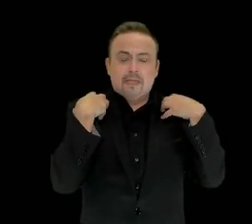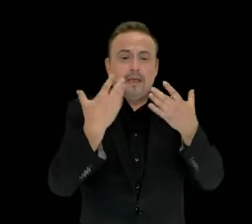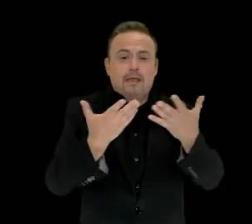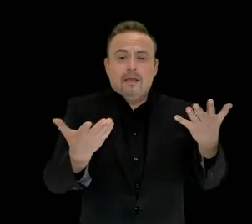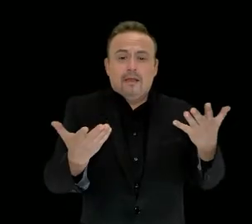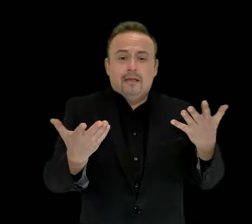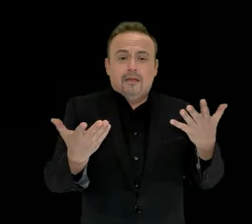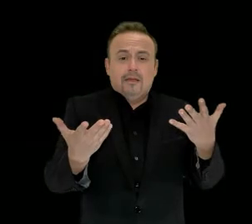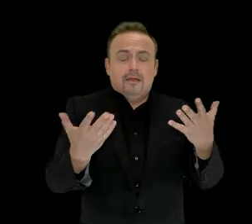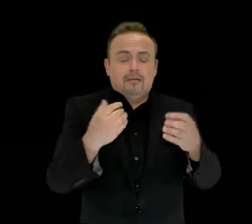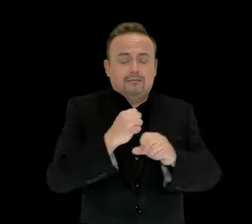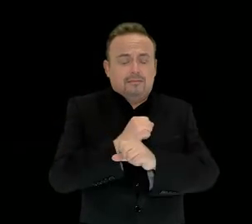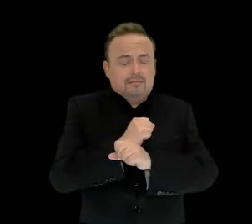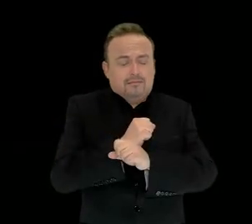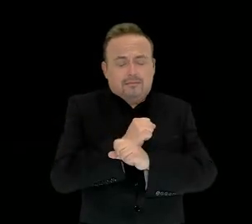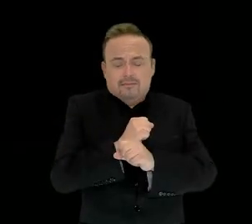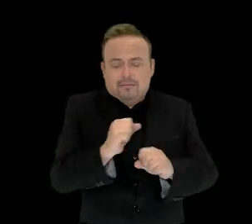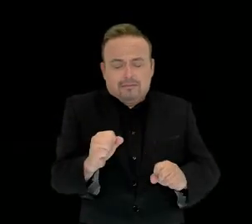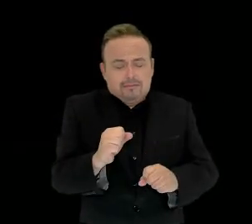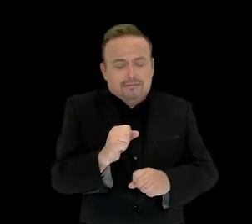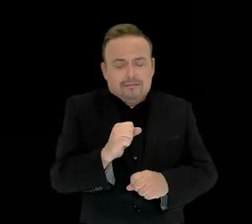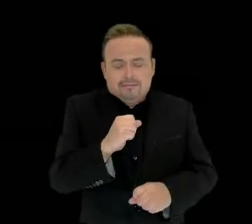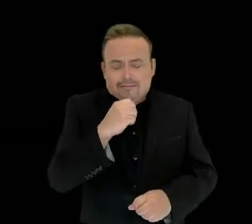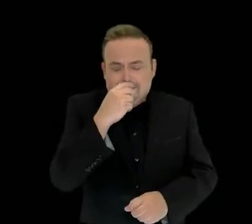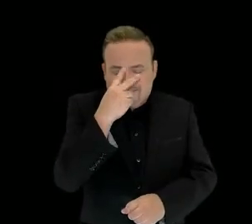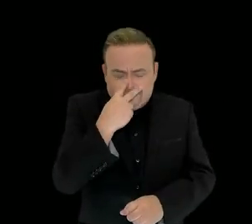Y no puedo dejar de llorar